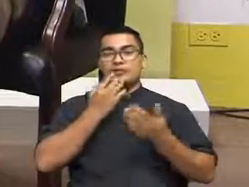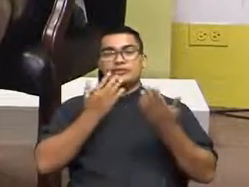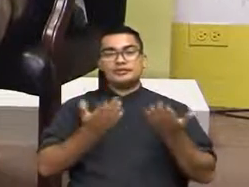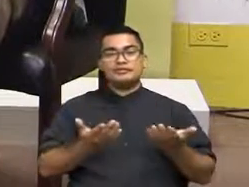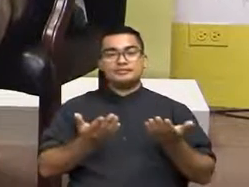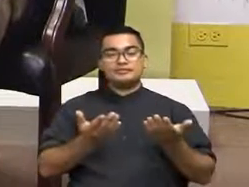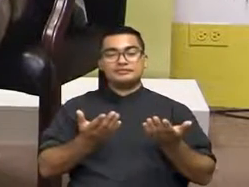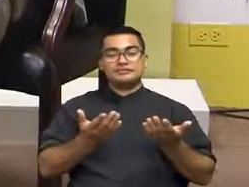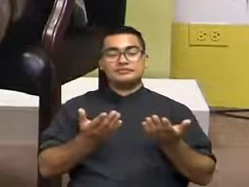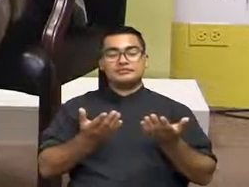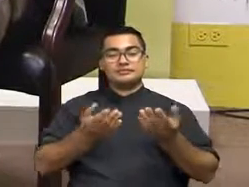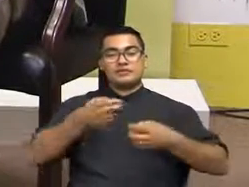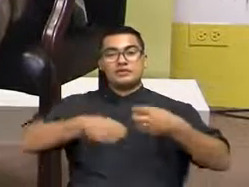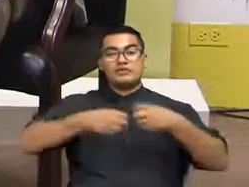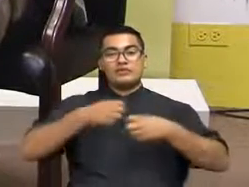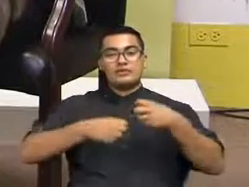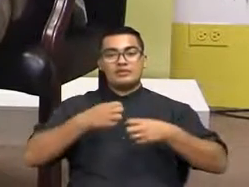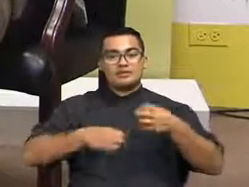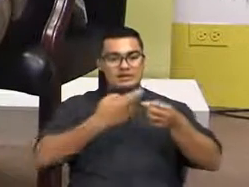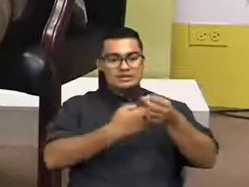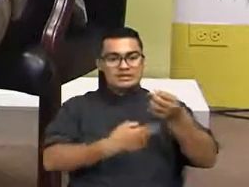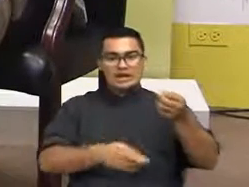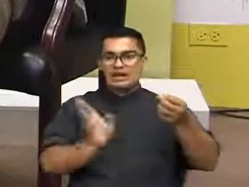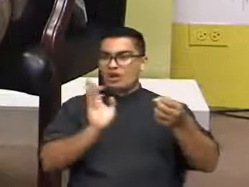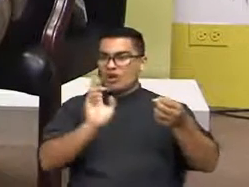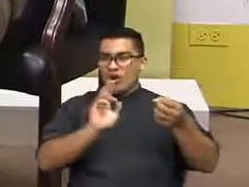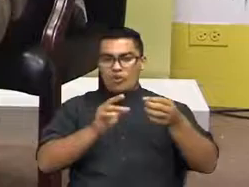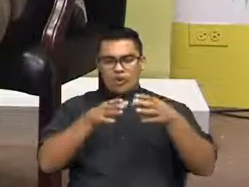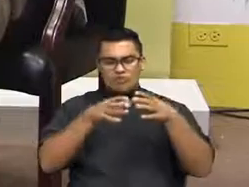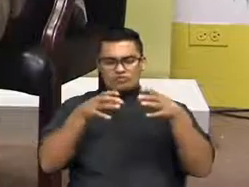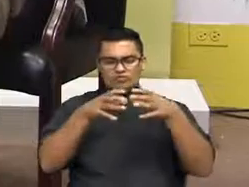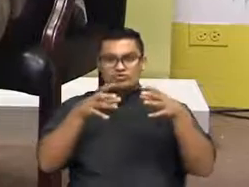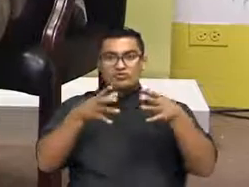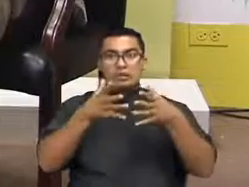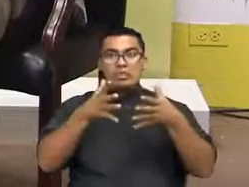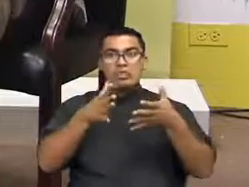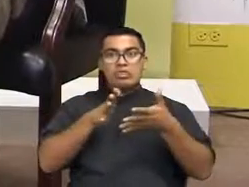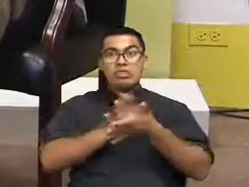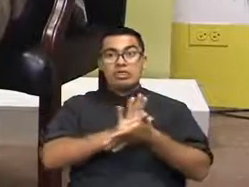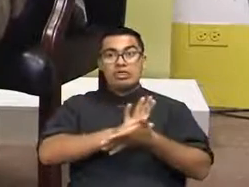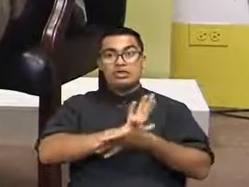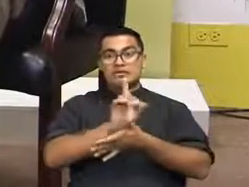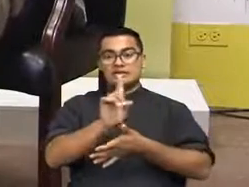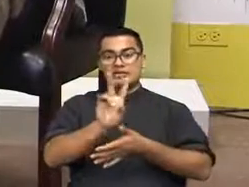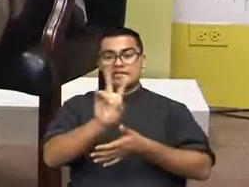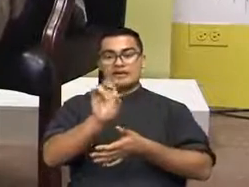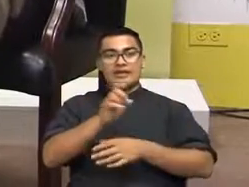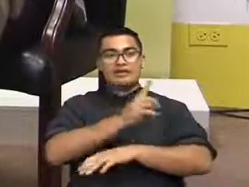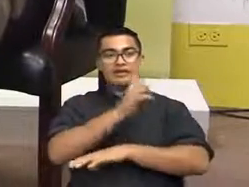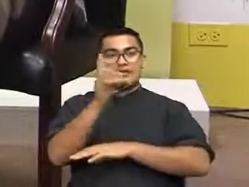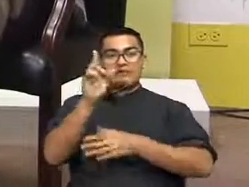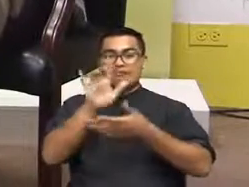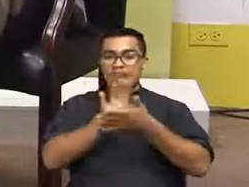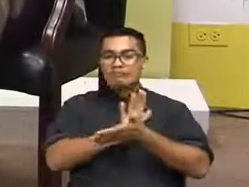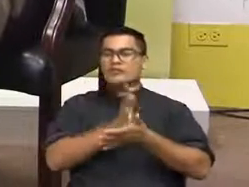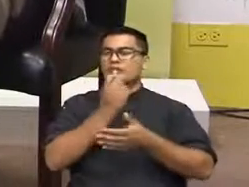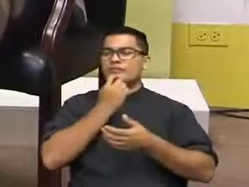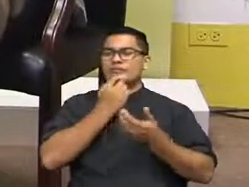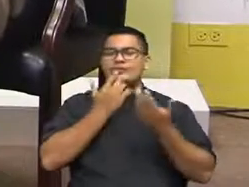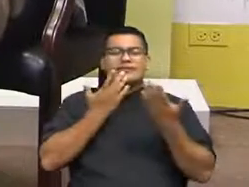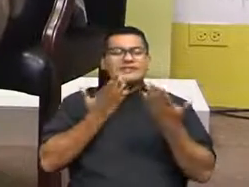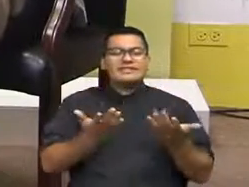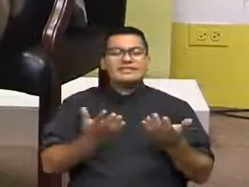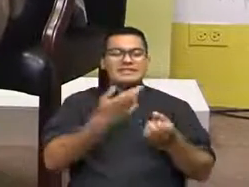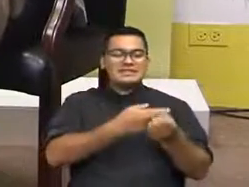esta destruye los glóbulos rojos antes de lo previsto. En 120 días ocurre esto. Exacto, exacto. ¿Por qué ocurre esto? ¿Qué tipo